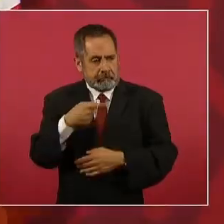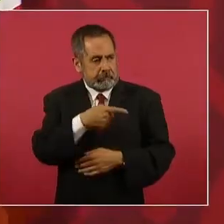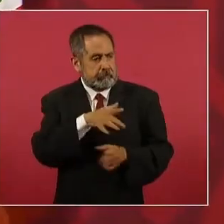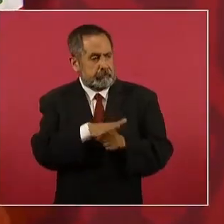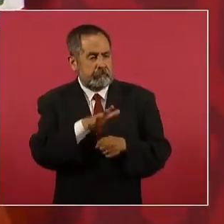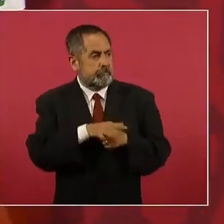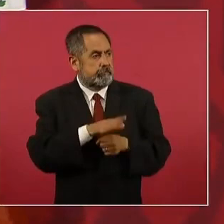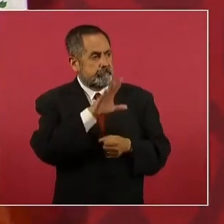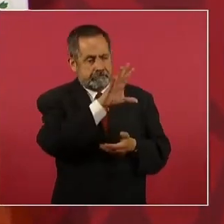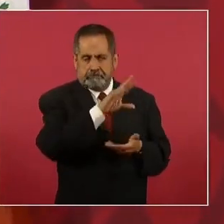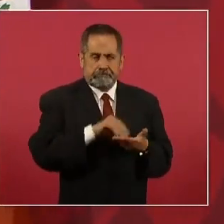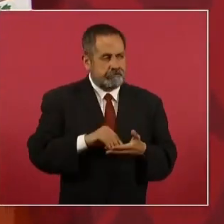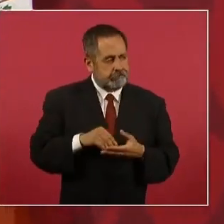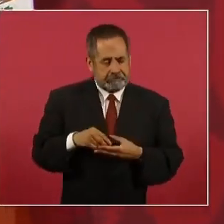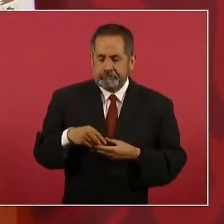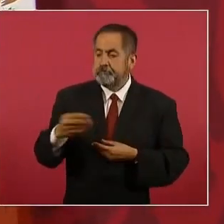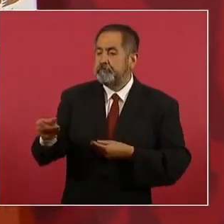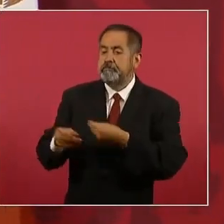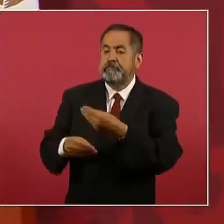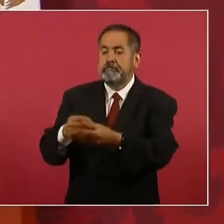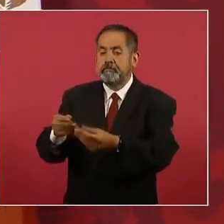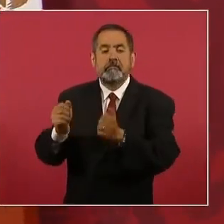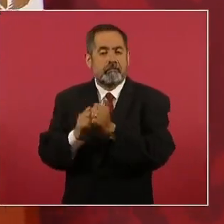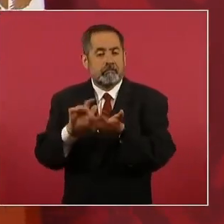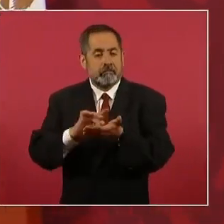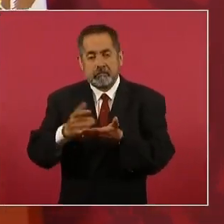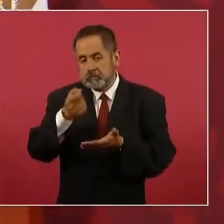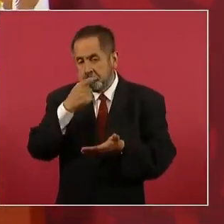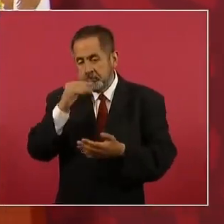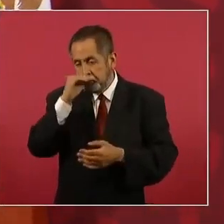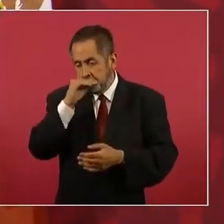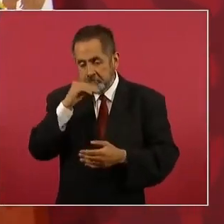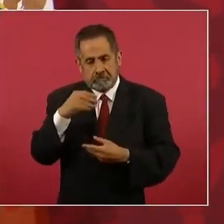alcanza para las medicinas gratuitas.